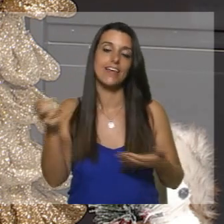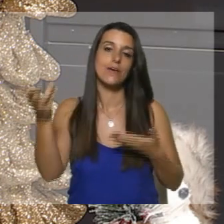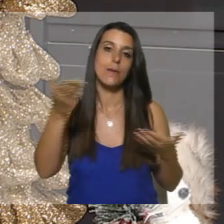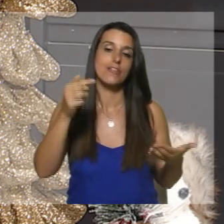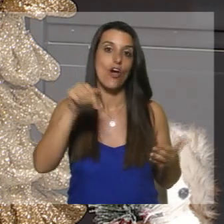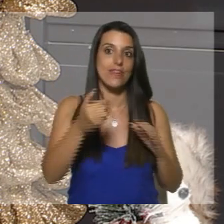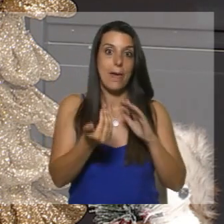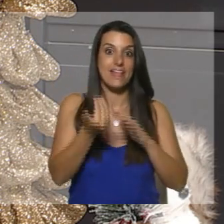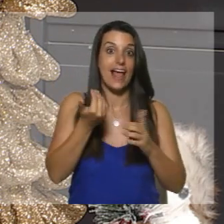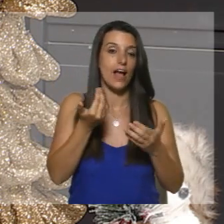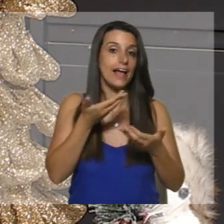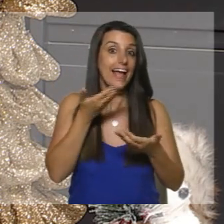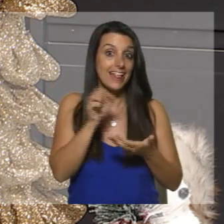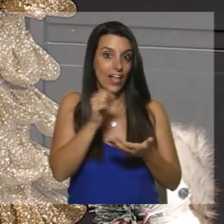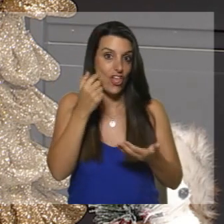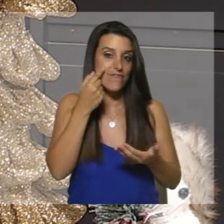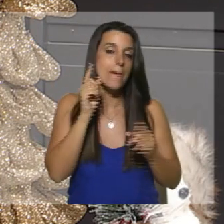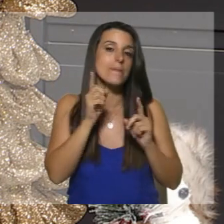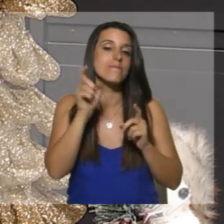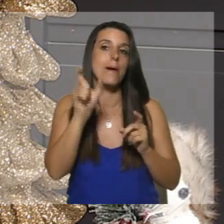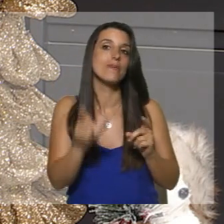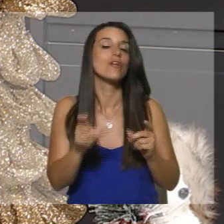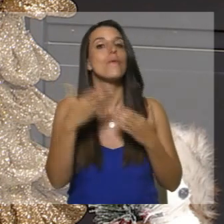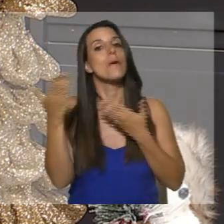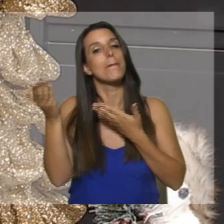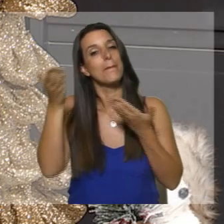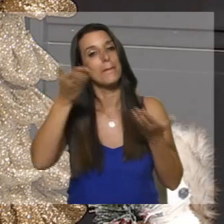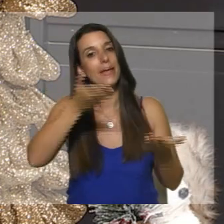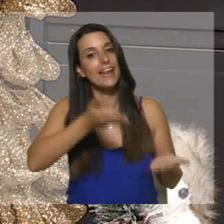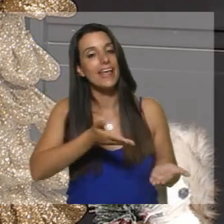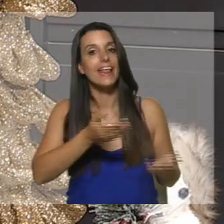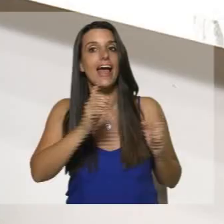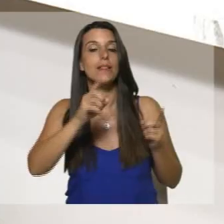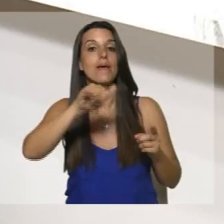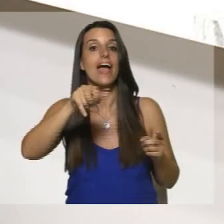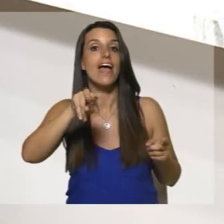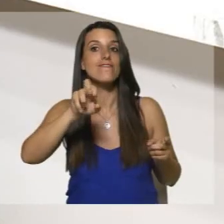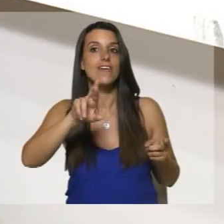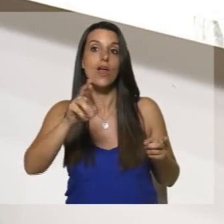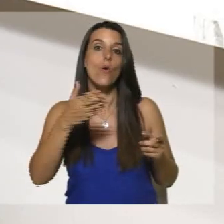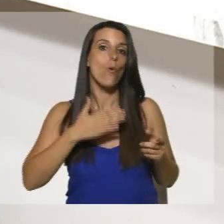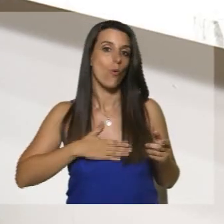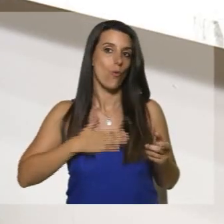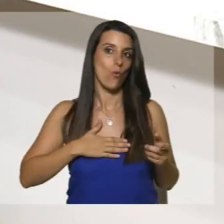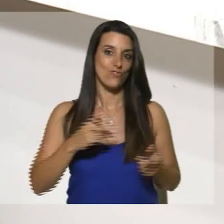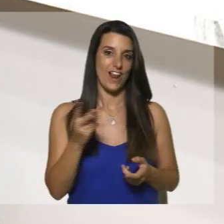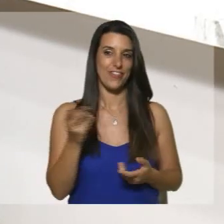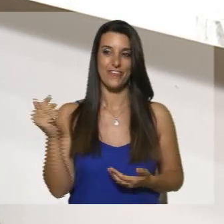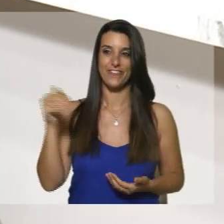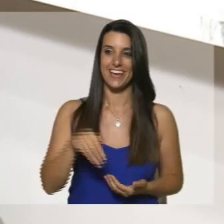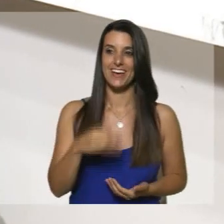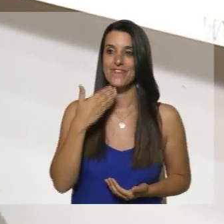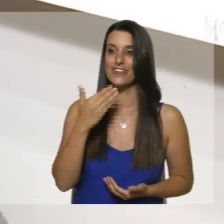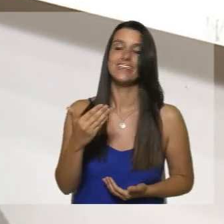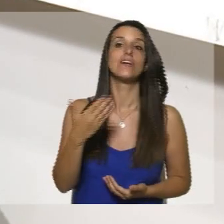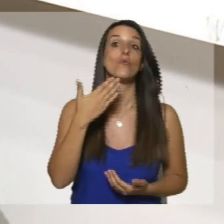desde tempranito aquí en Basta de Cháchara. Agradecerte, Fati, bienvenida, y también bienvenida, Javier. Un gusto que nos acompañen. Bueno, muchas